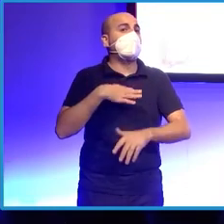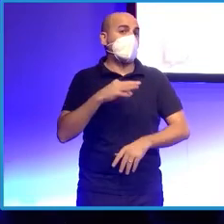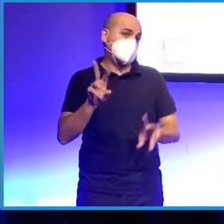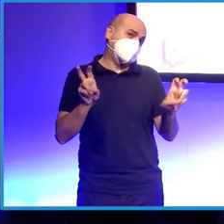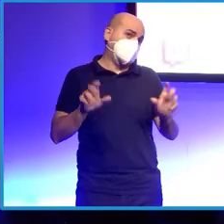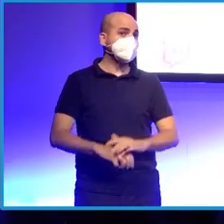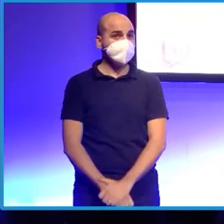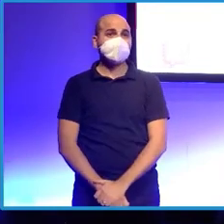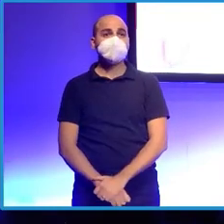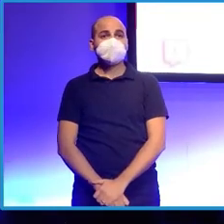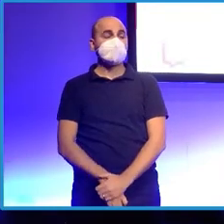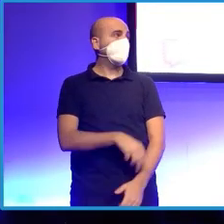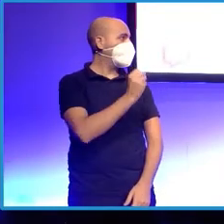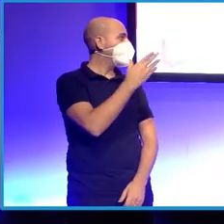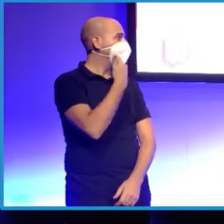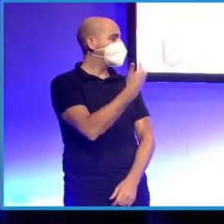hacer